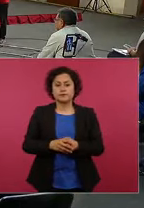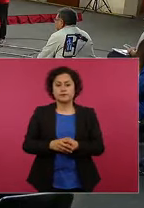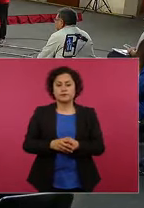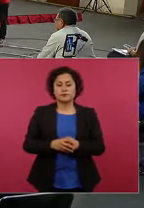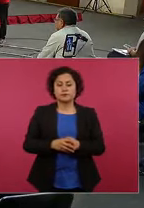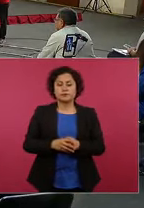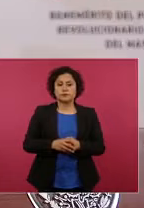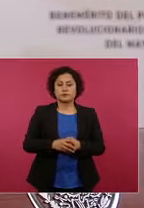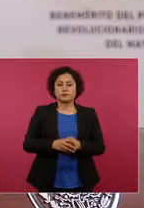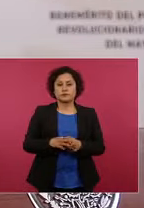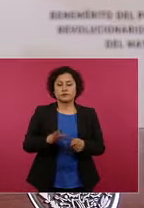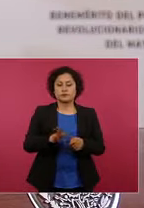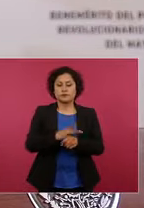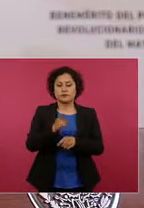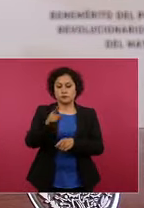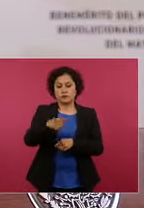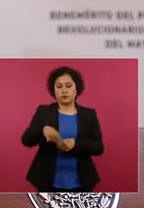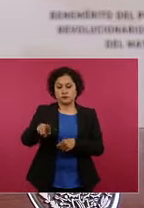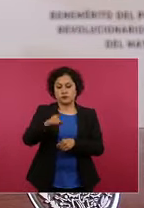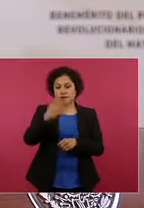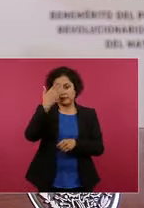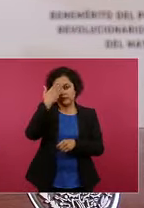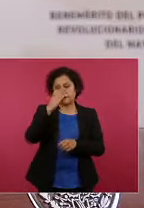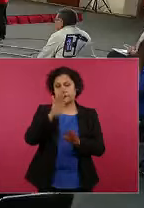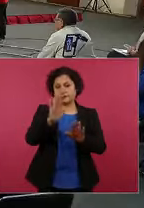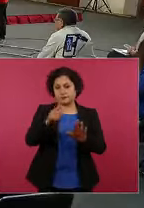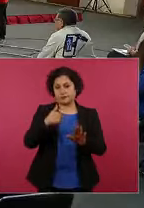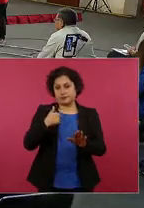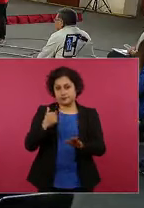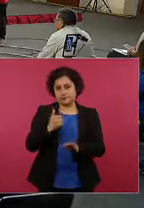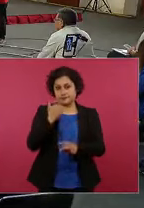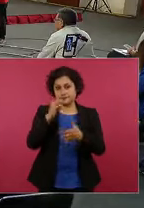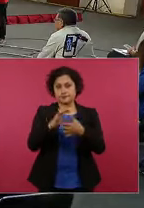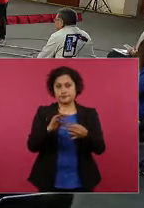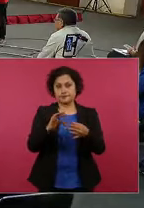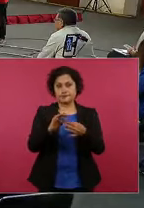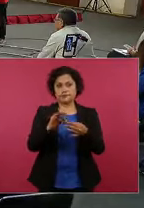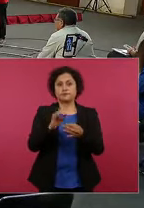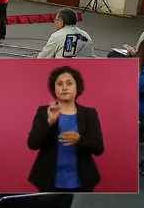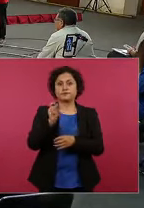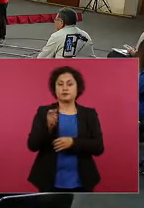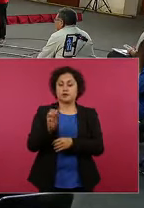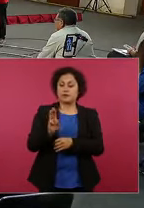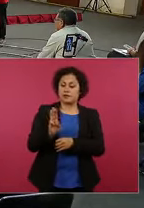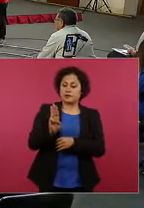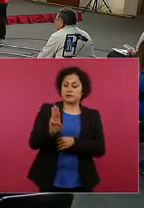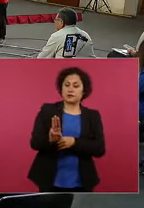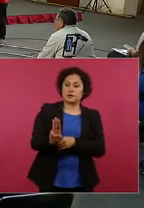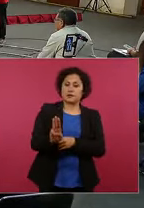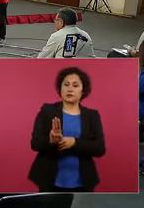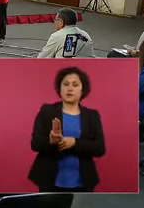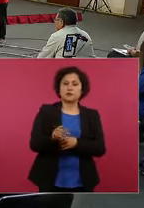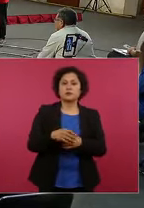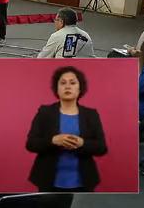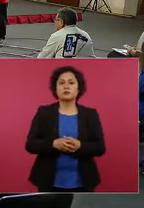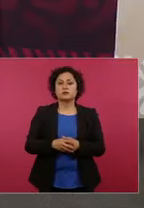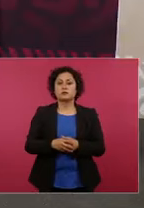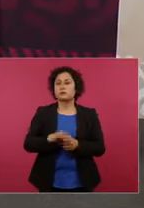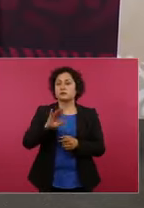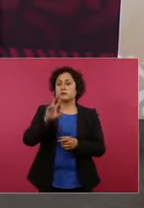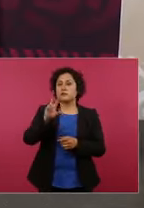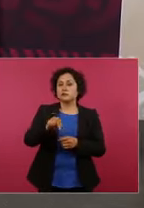Ya ven que de una vez aprovecho para decirles que miércoles, jueves, no,